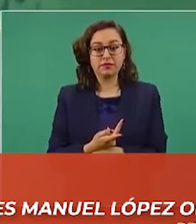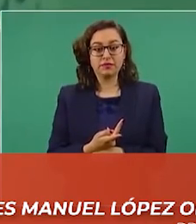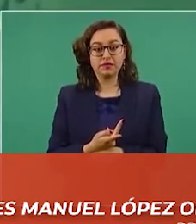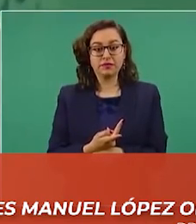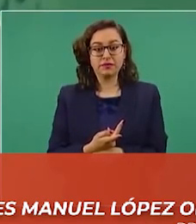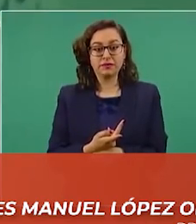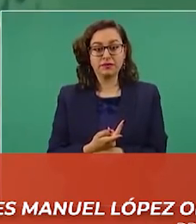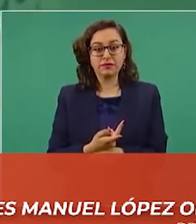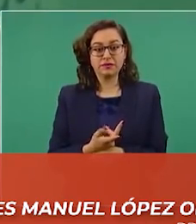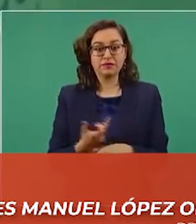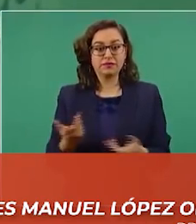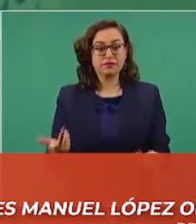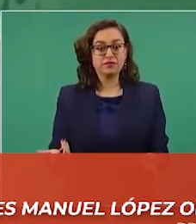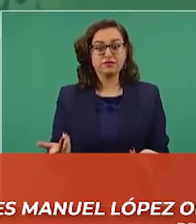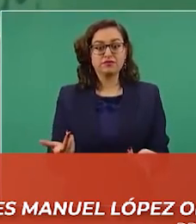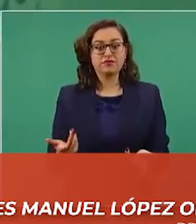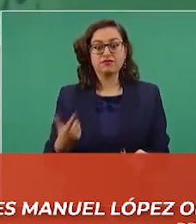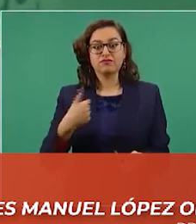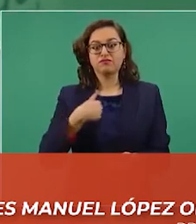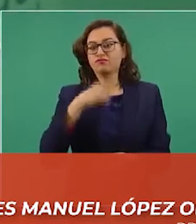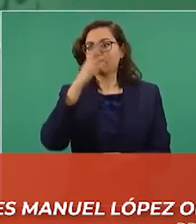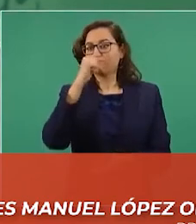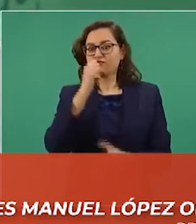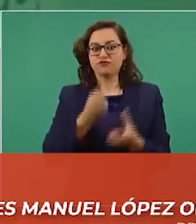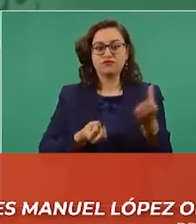porque era la hora del cambio de turno